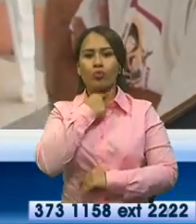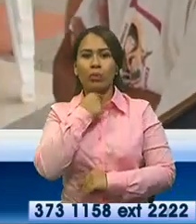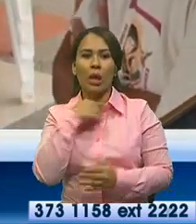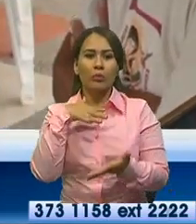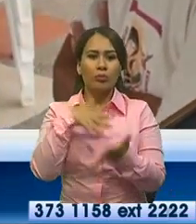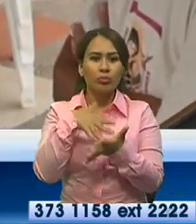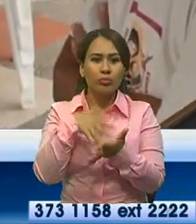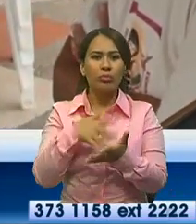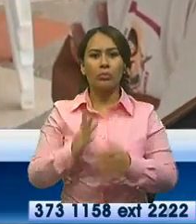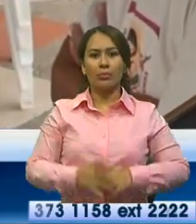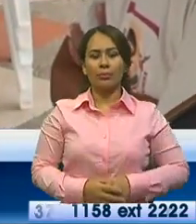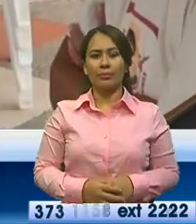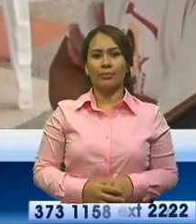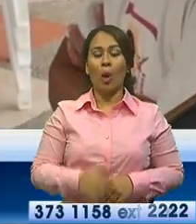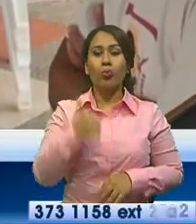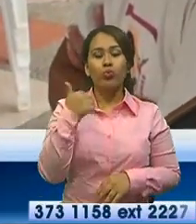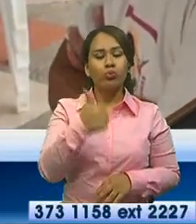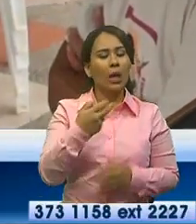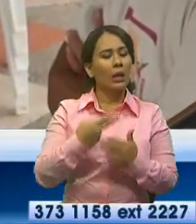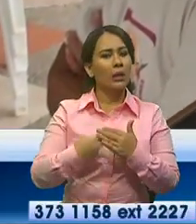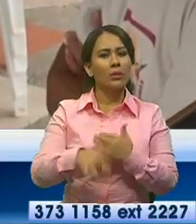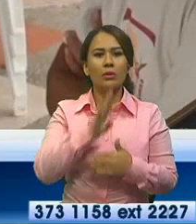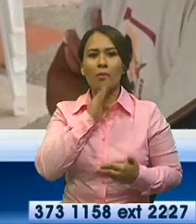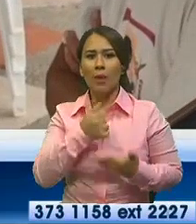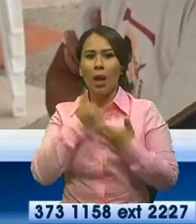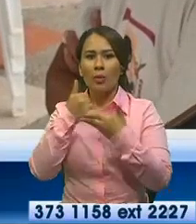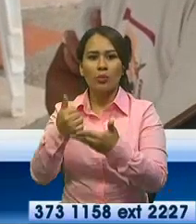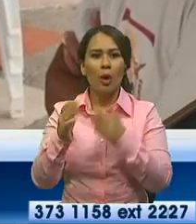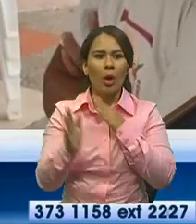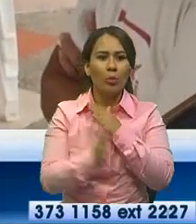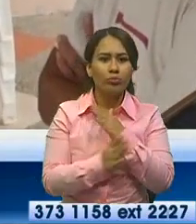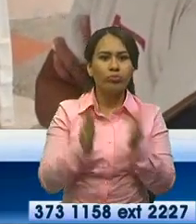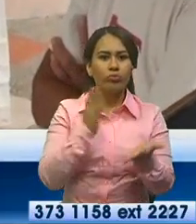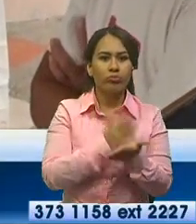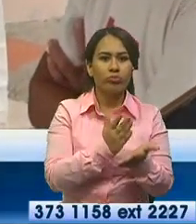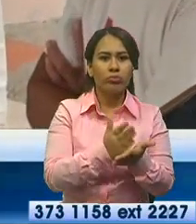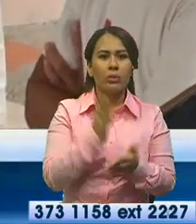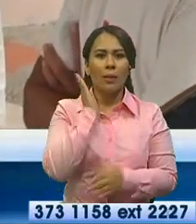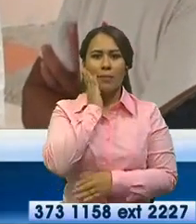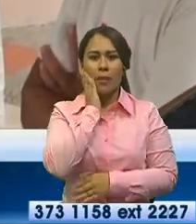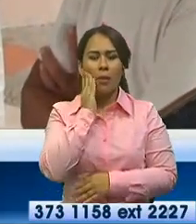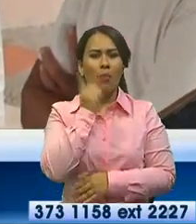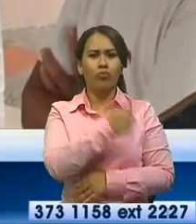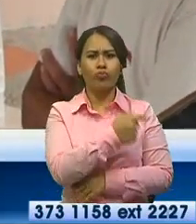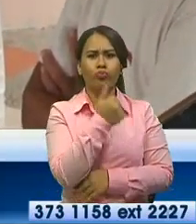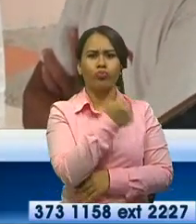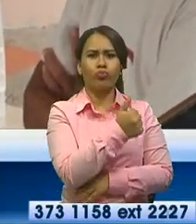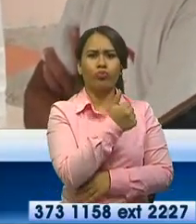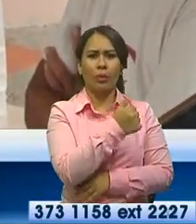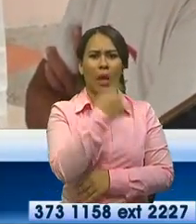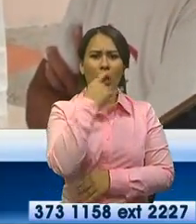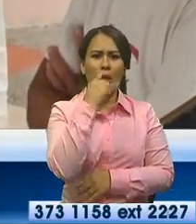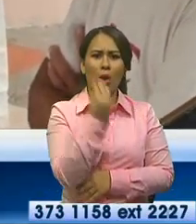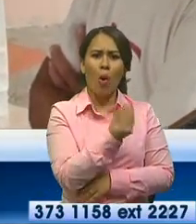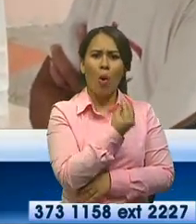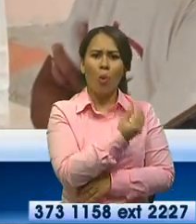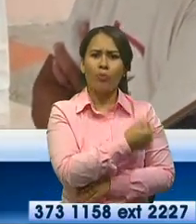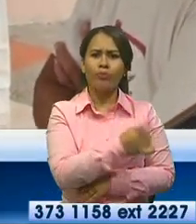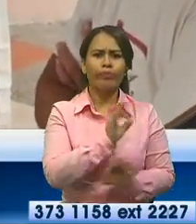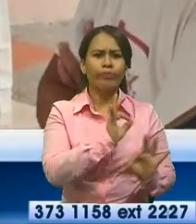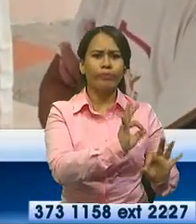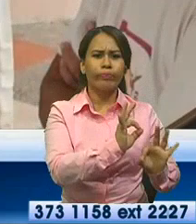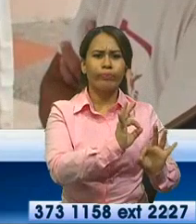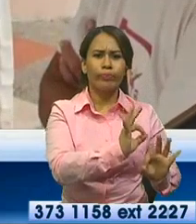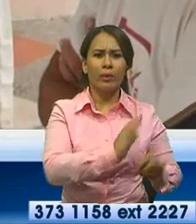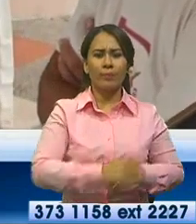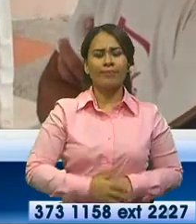estudioso, buen hijo porque le ayudaba a cocinar a su mamá. Muy, muy, muy bueno el muchacho. ¿Para qué le voy a decir?